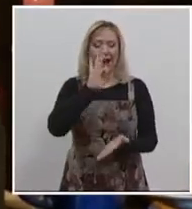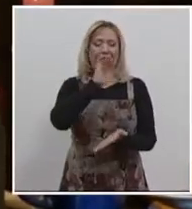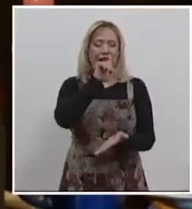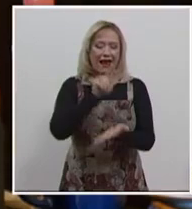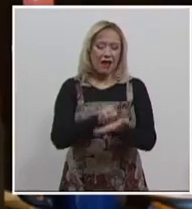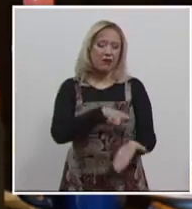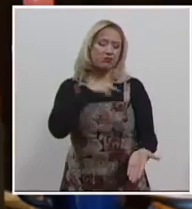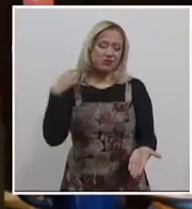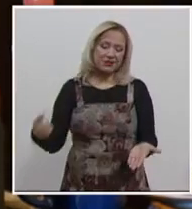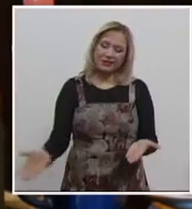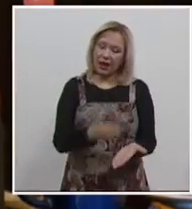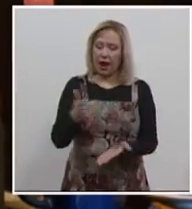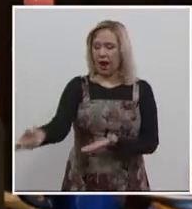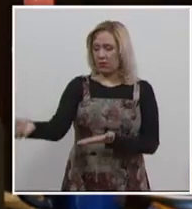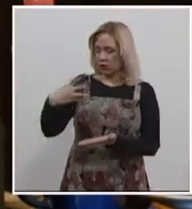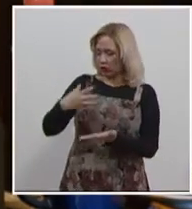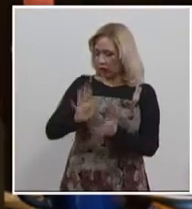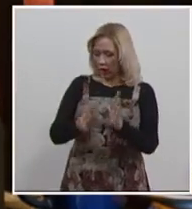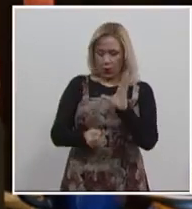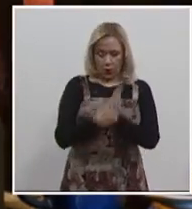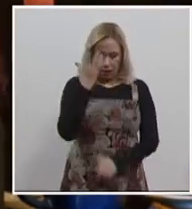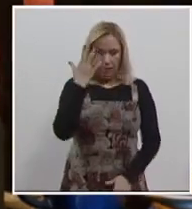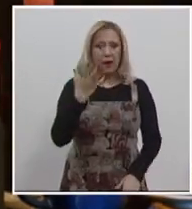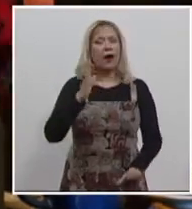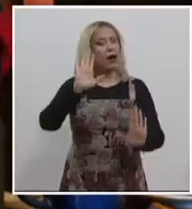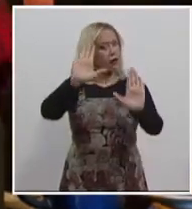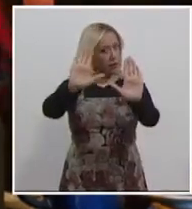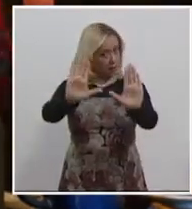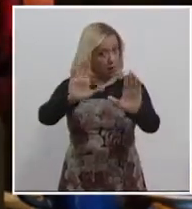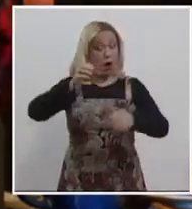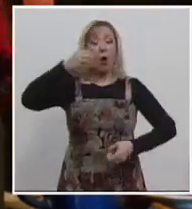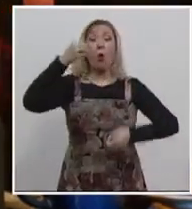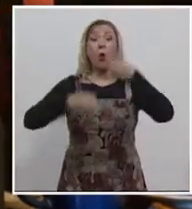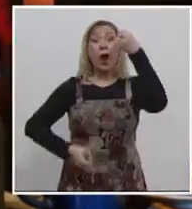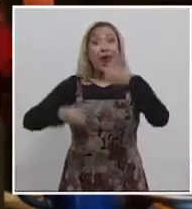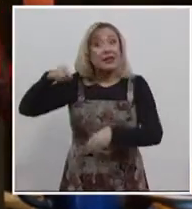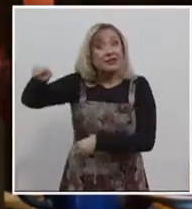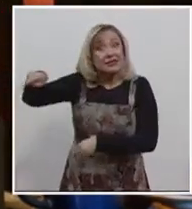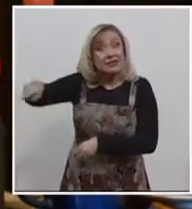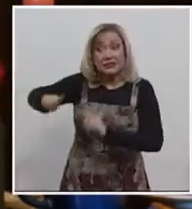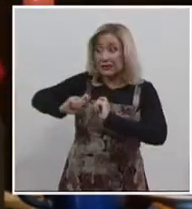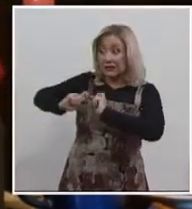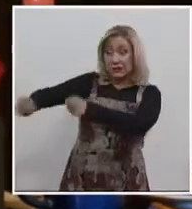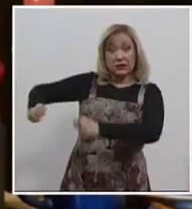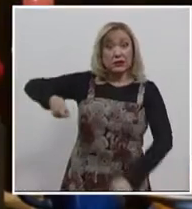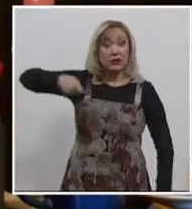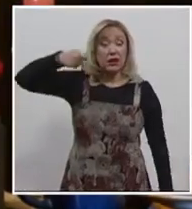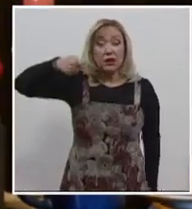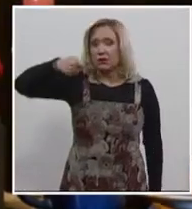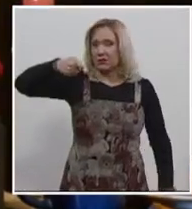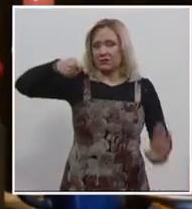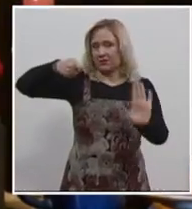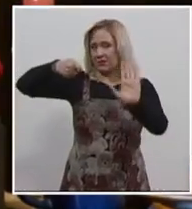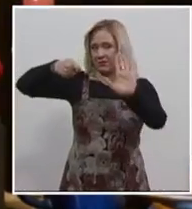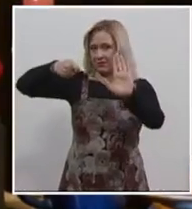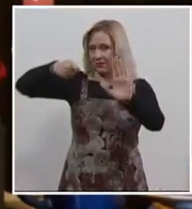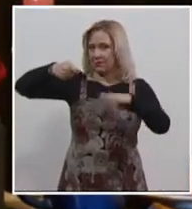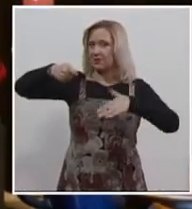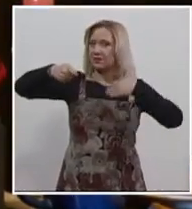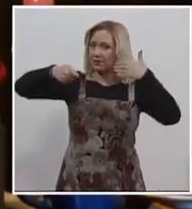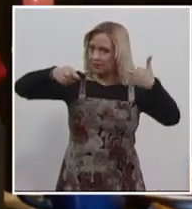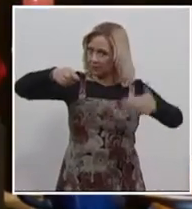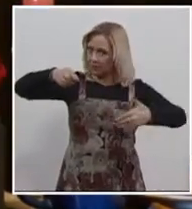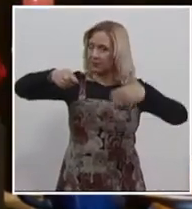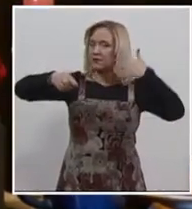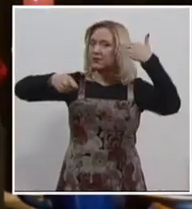juzgar, vamos viendo cómo evoluciona esto, ¿no? Yo creo que la sensibilidad,